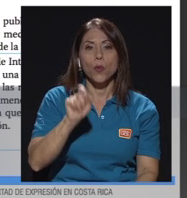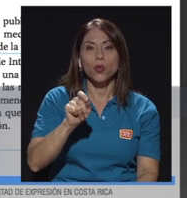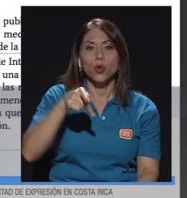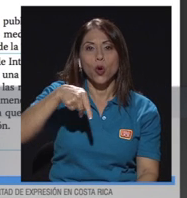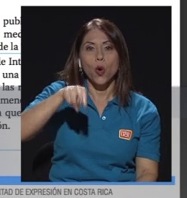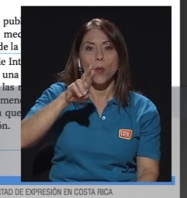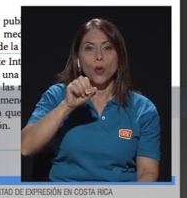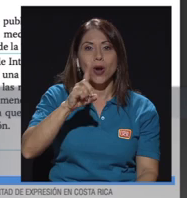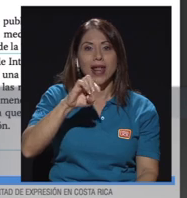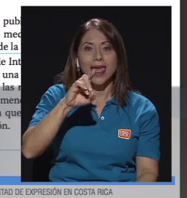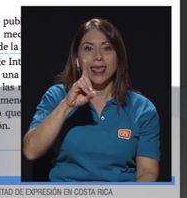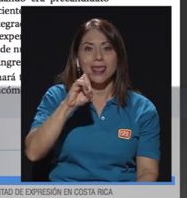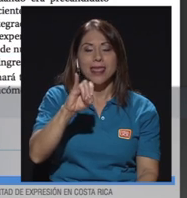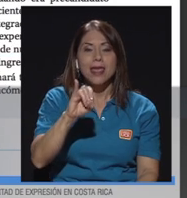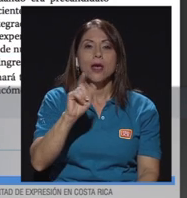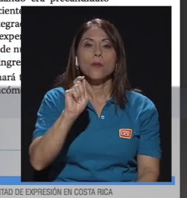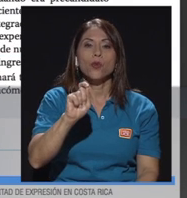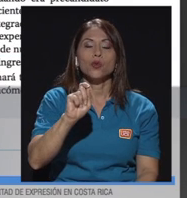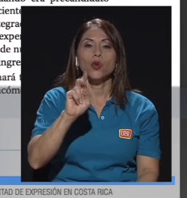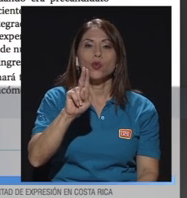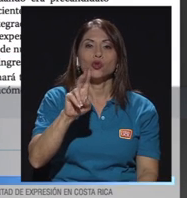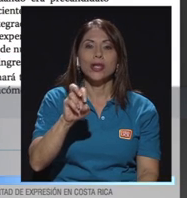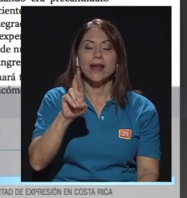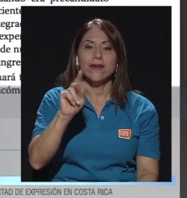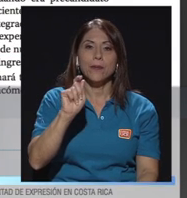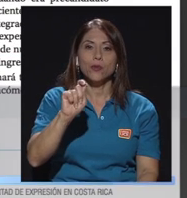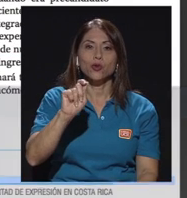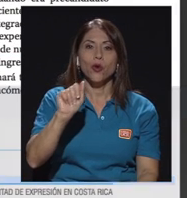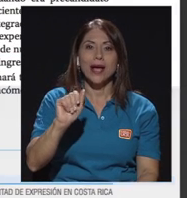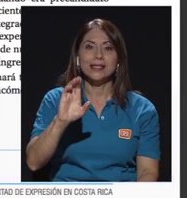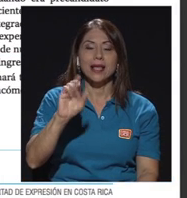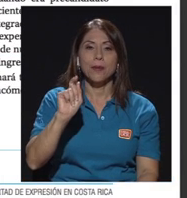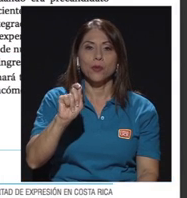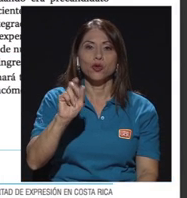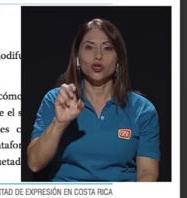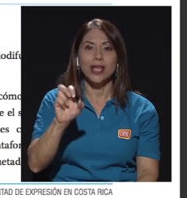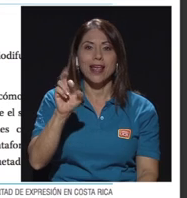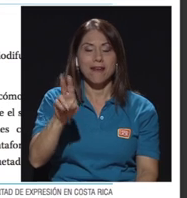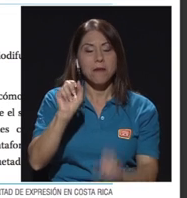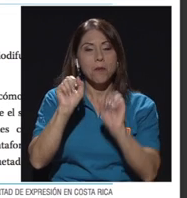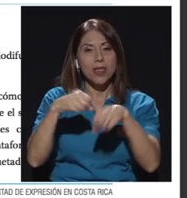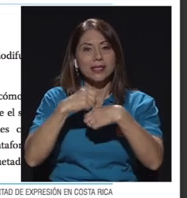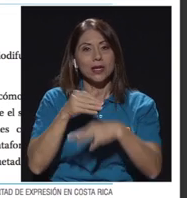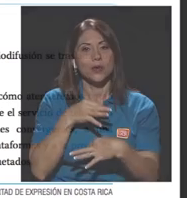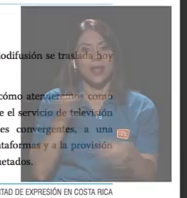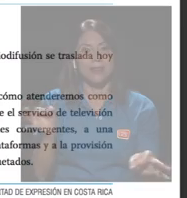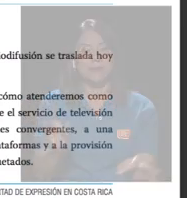www.proledi.ucr.ac.cr de manera gratuita.